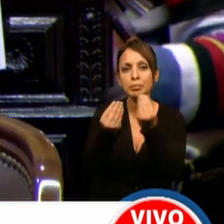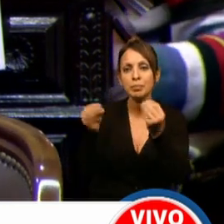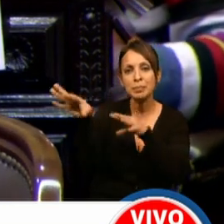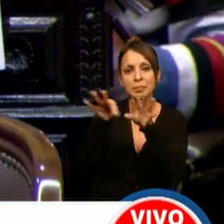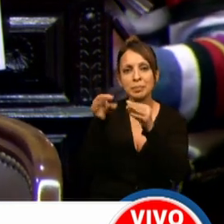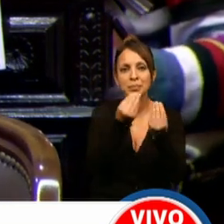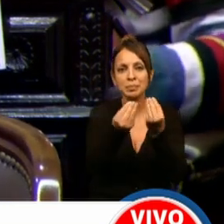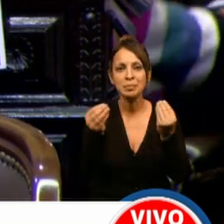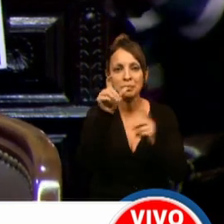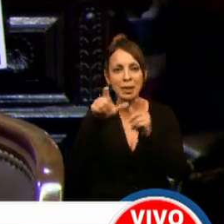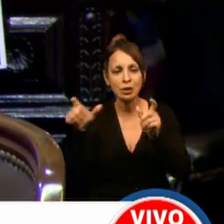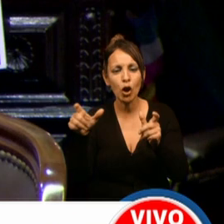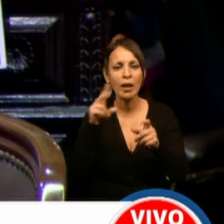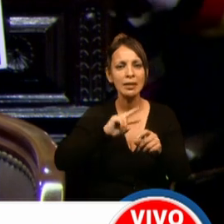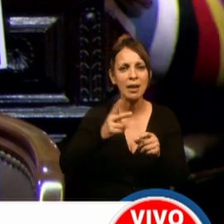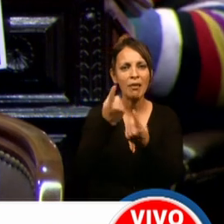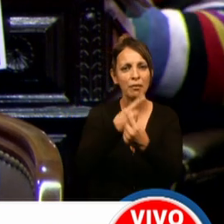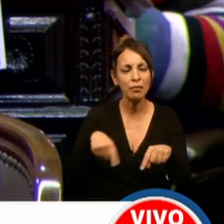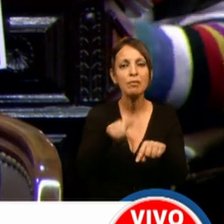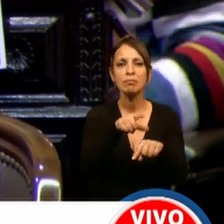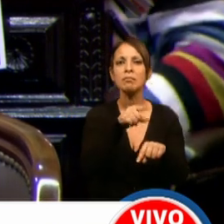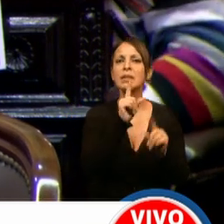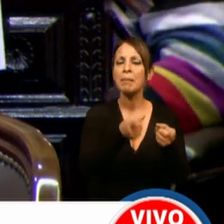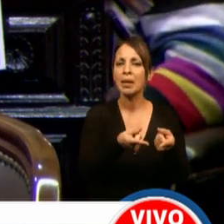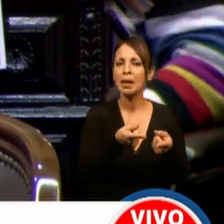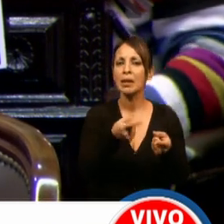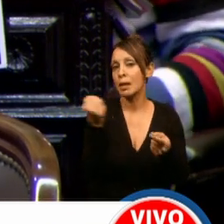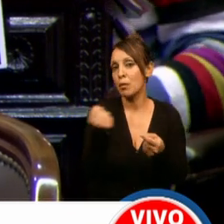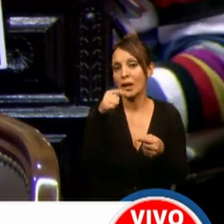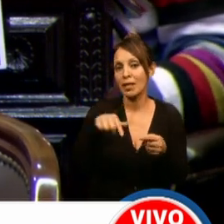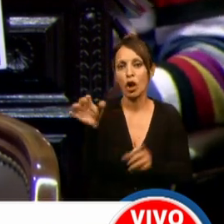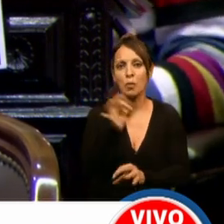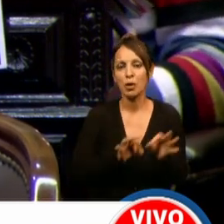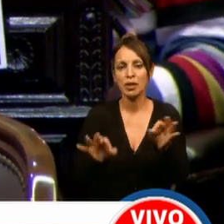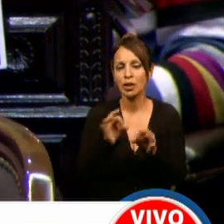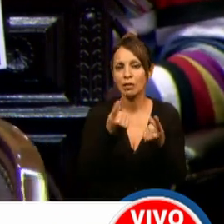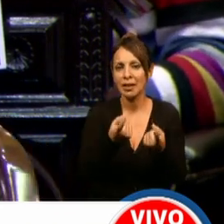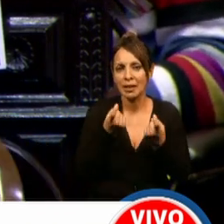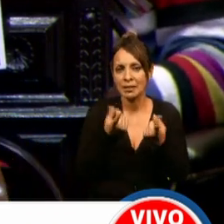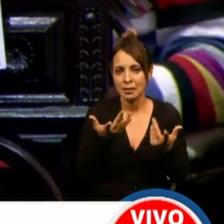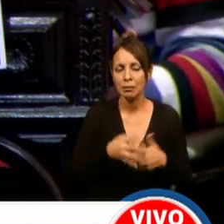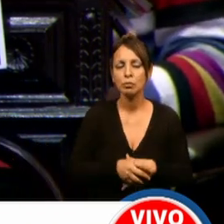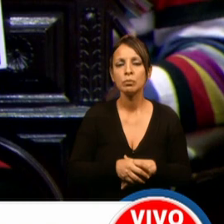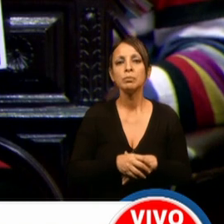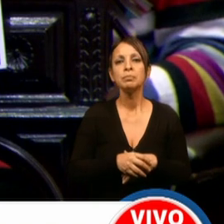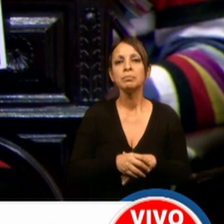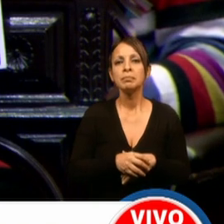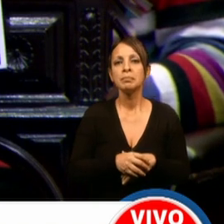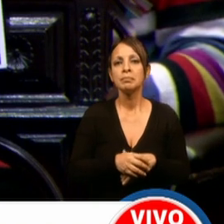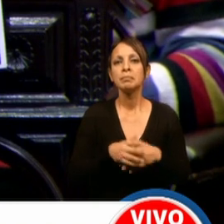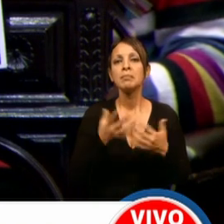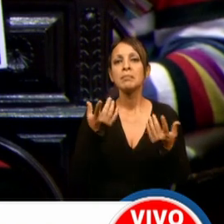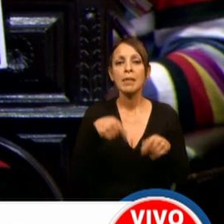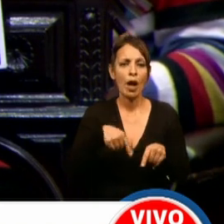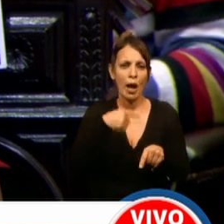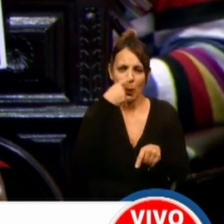parece muy importante esto que estamos por aprobar hoy aquí en este sentido y